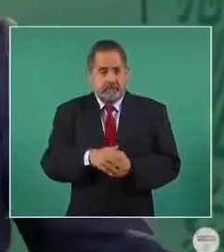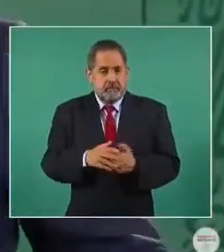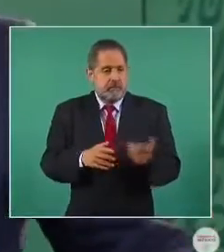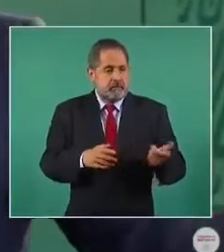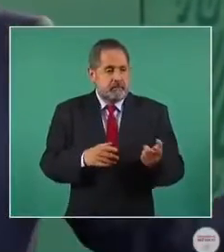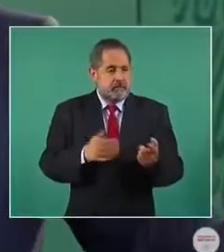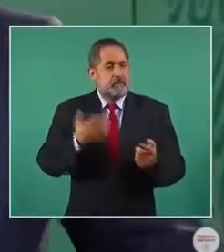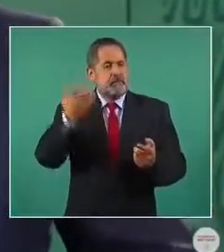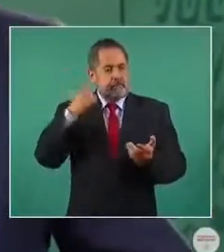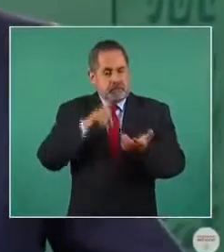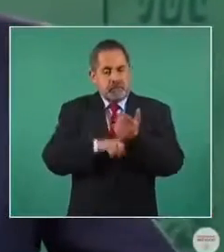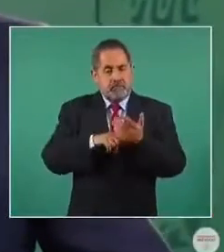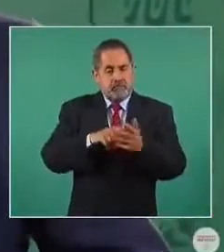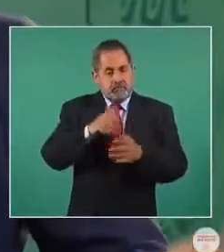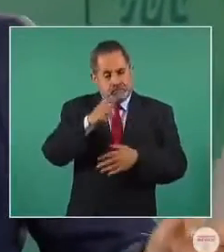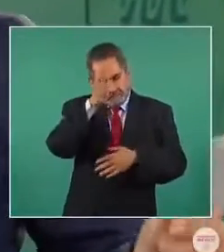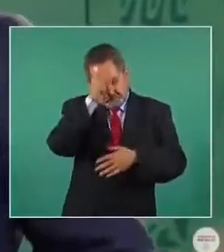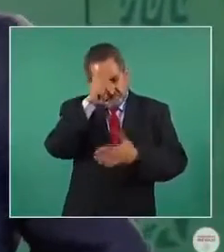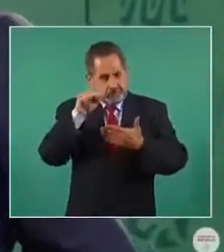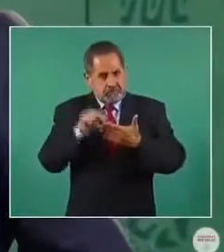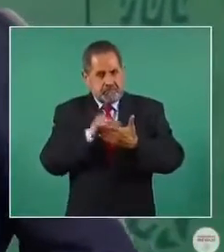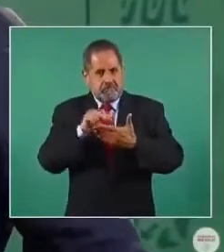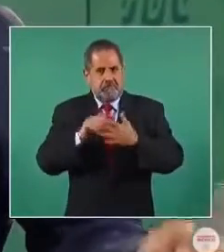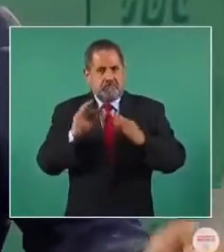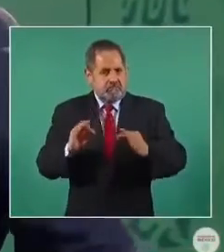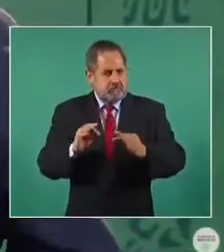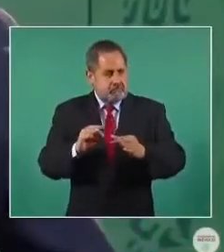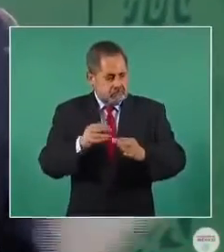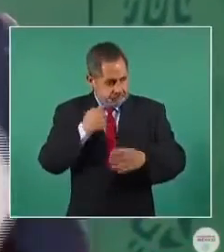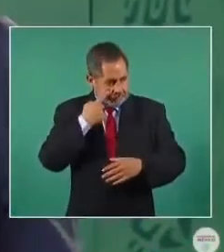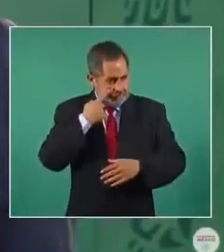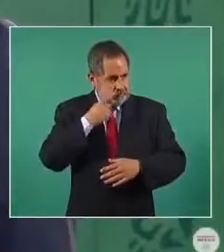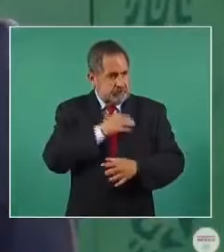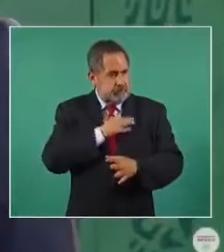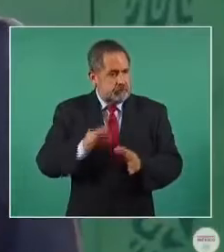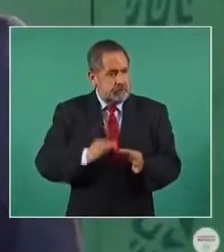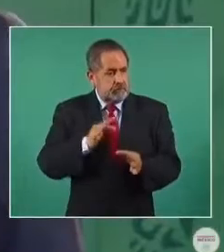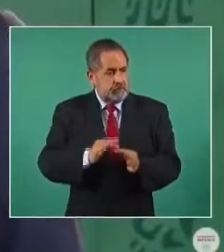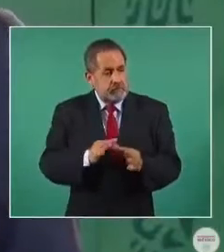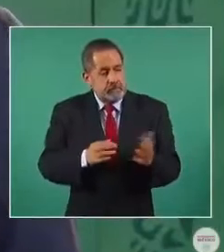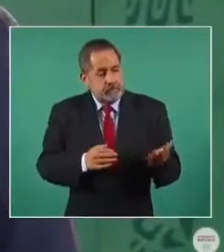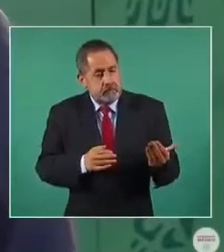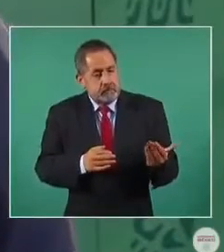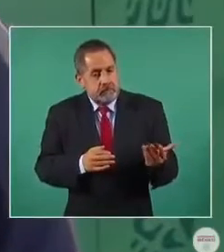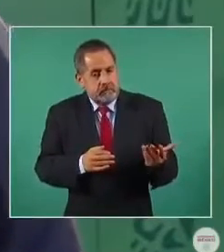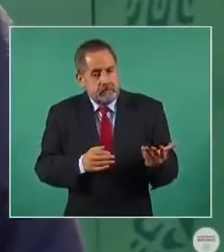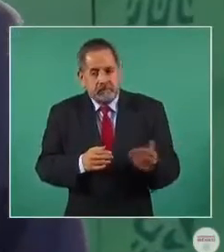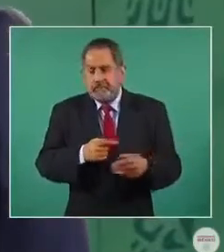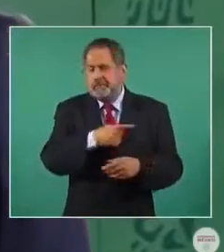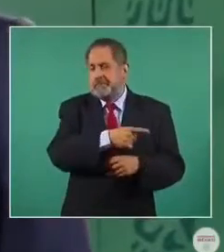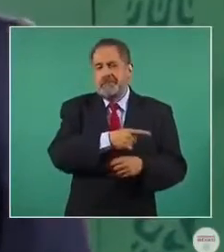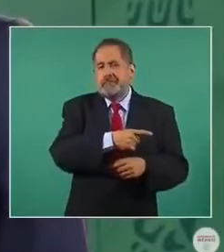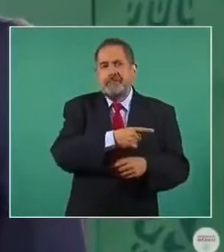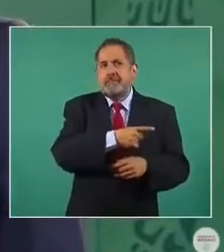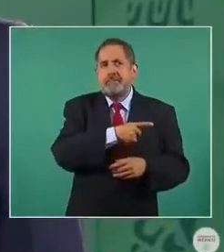tenía un acuerdo o tiene un acuerdo, pues lo mejor es que lo cumpla, que no le haga caso